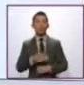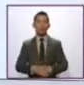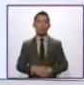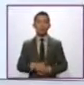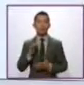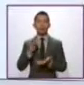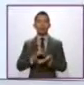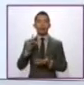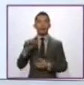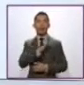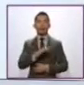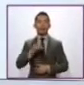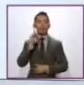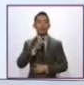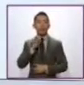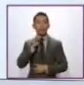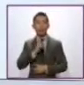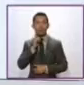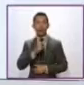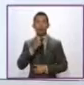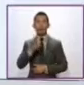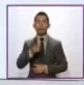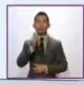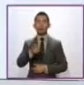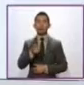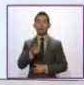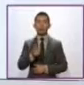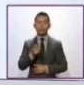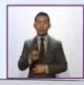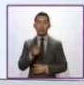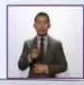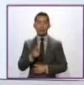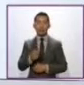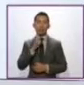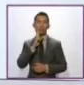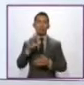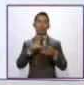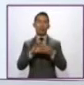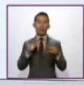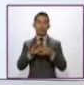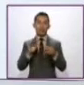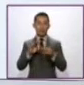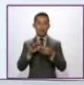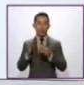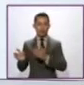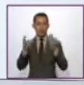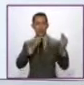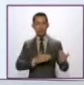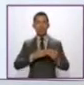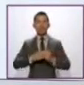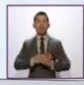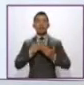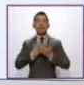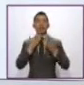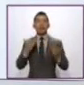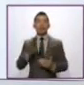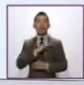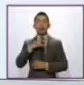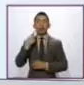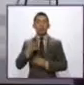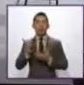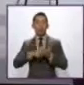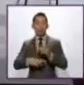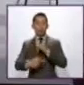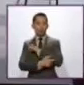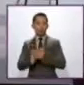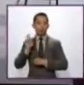Gracias, candidata. Es así como hemos concluido esta ronda de réplica y ahora podrán hacer uso de su dispositivo móvil